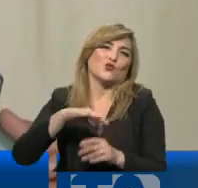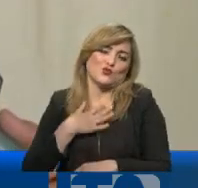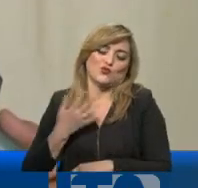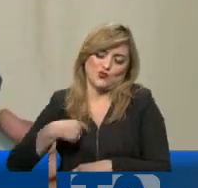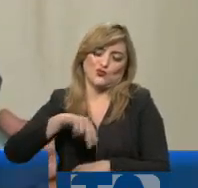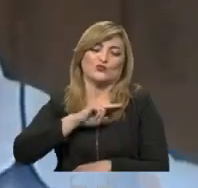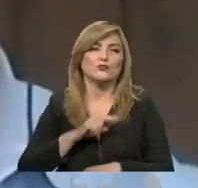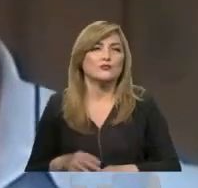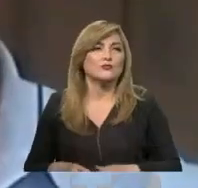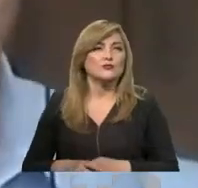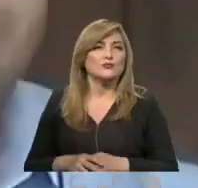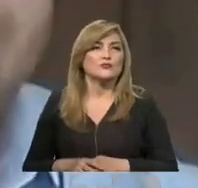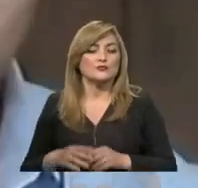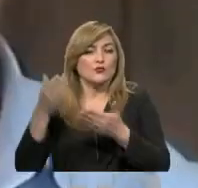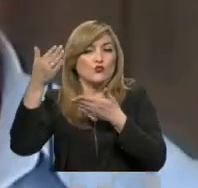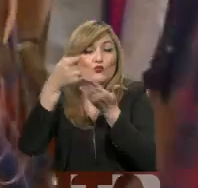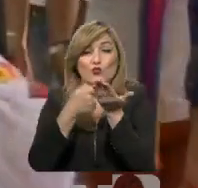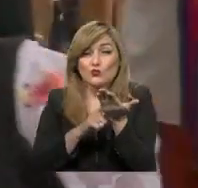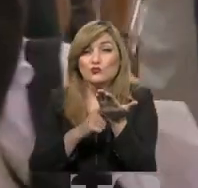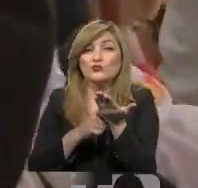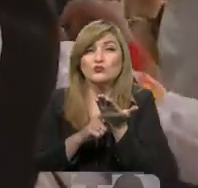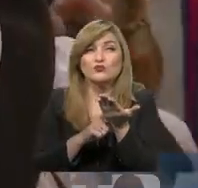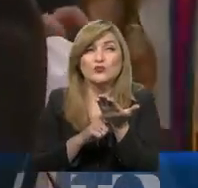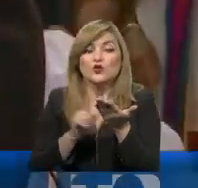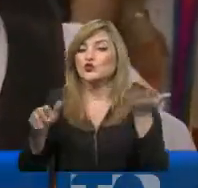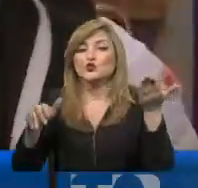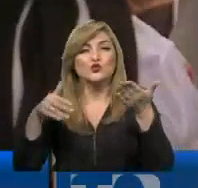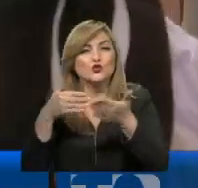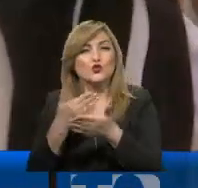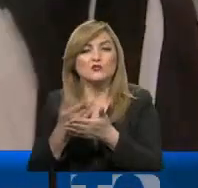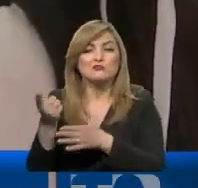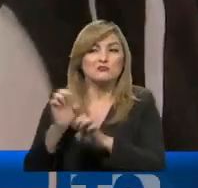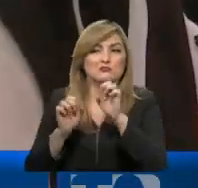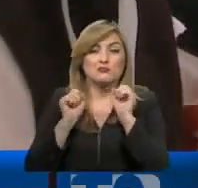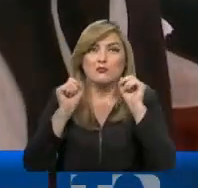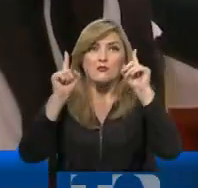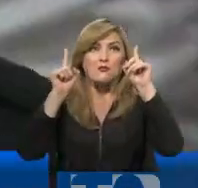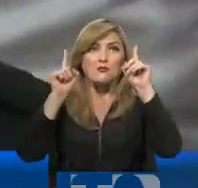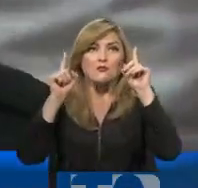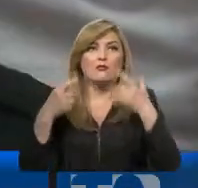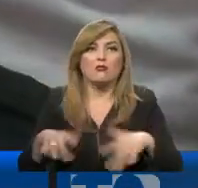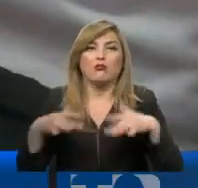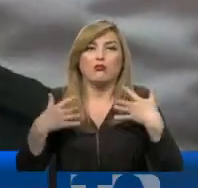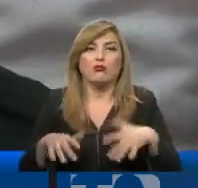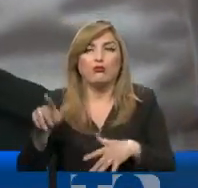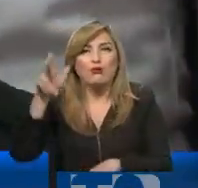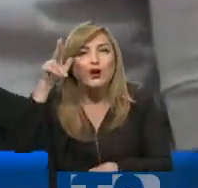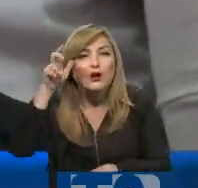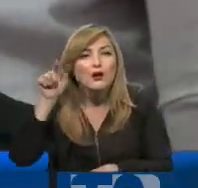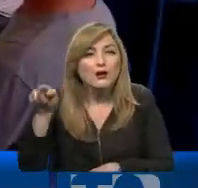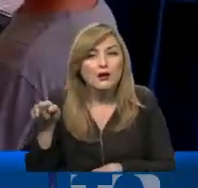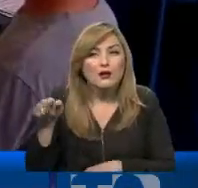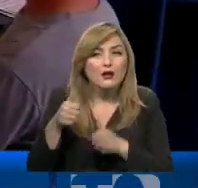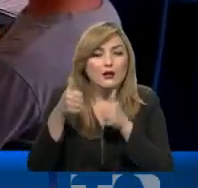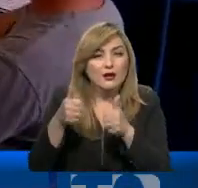la segunda vuelta. Los analistas políticos, casi sin excepción, lo califican como la sorpresa de las elecciones, pues creían que ninguno